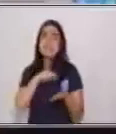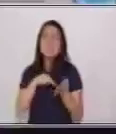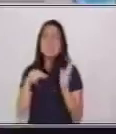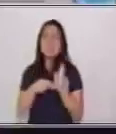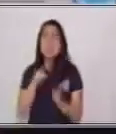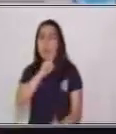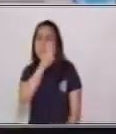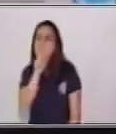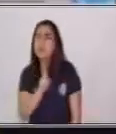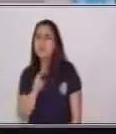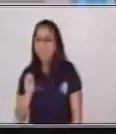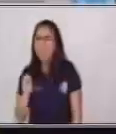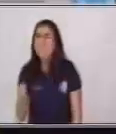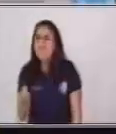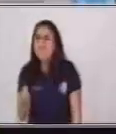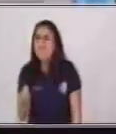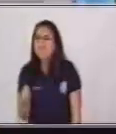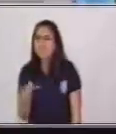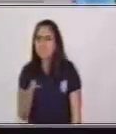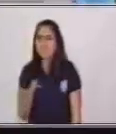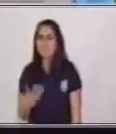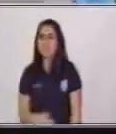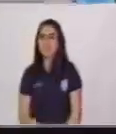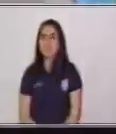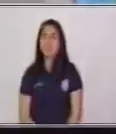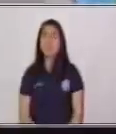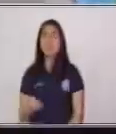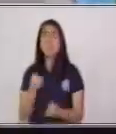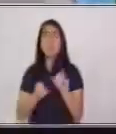hablas? ¿Cuál crees tú que va tildada?